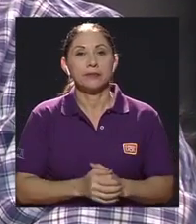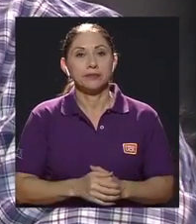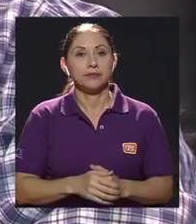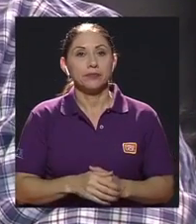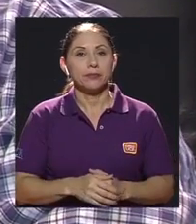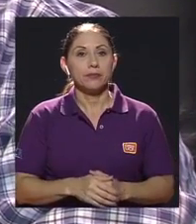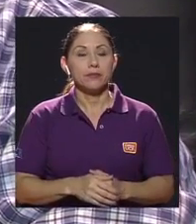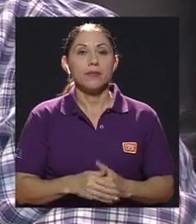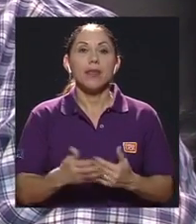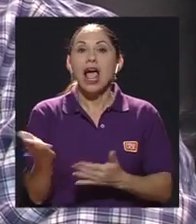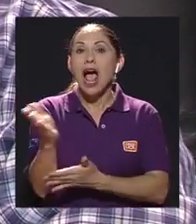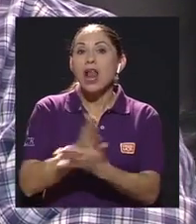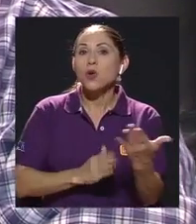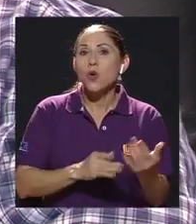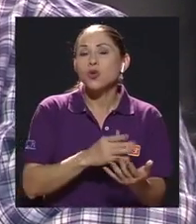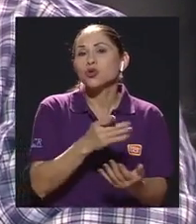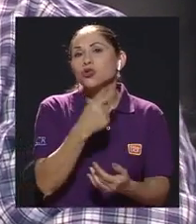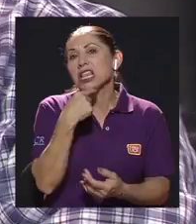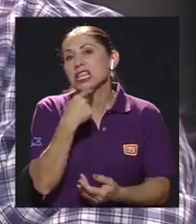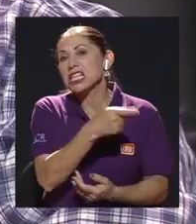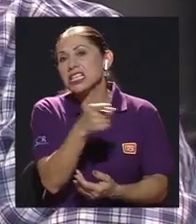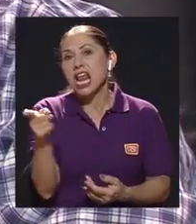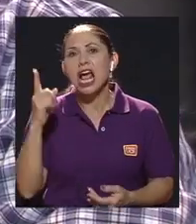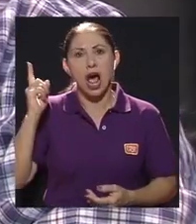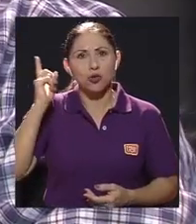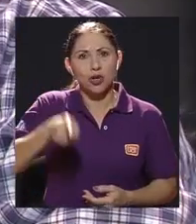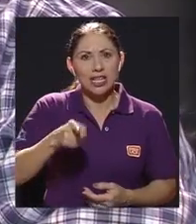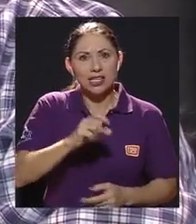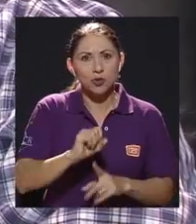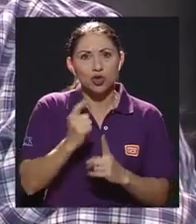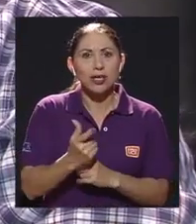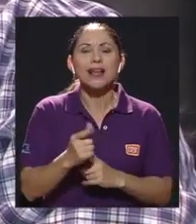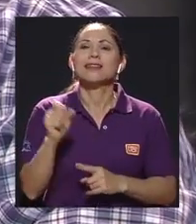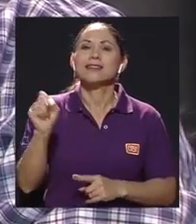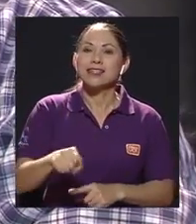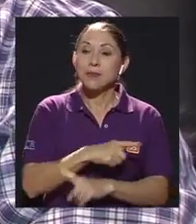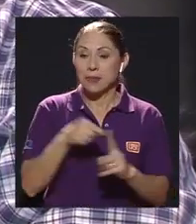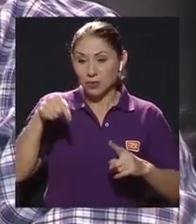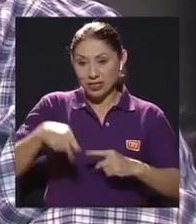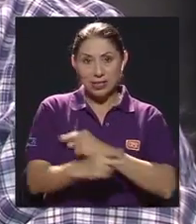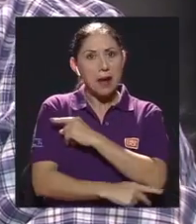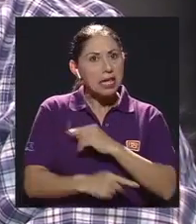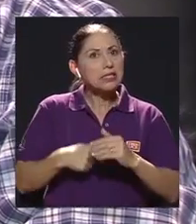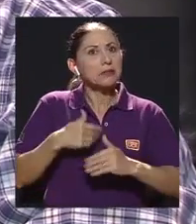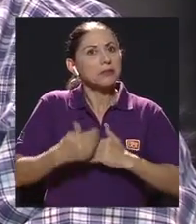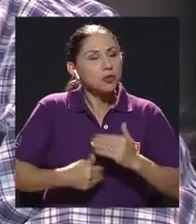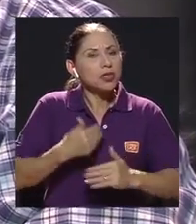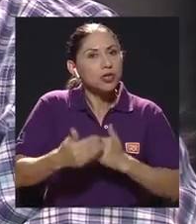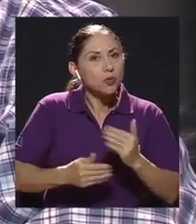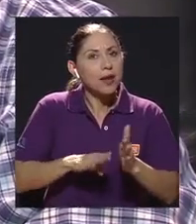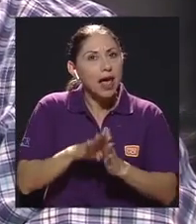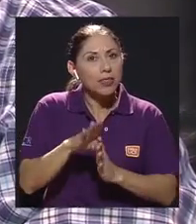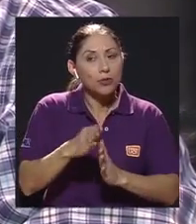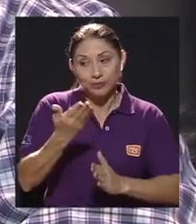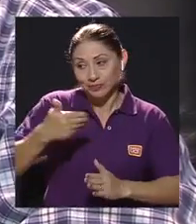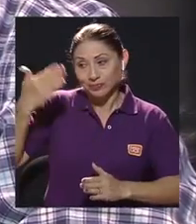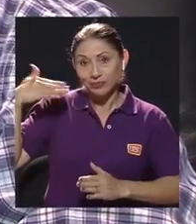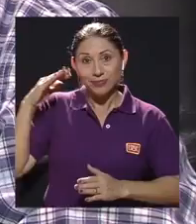Algunos me dirán, ¿hay autoritarismo social? Sí. Pero este país lo está superando. Mire, hace 10